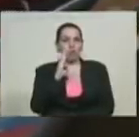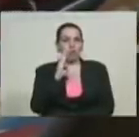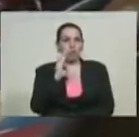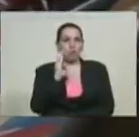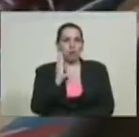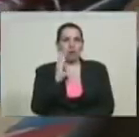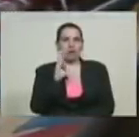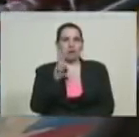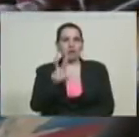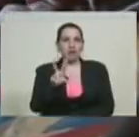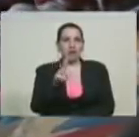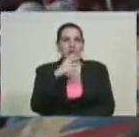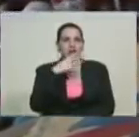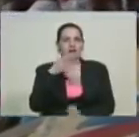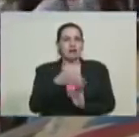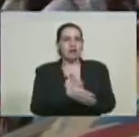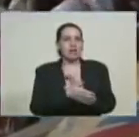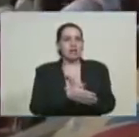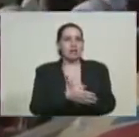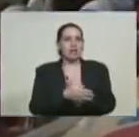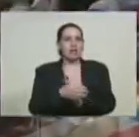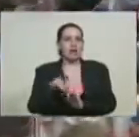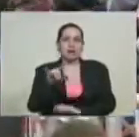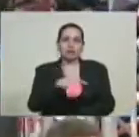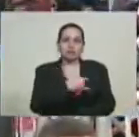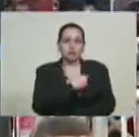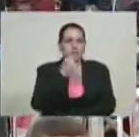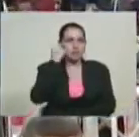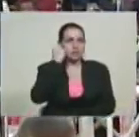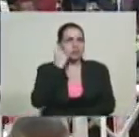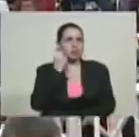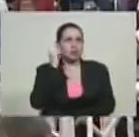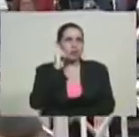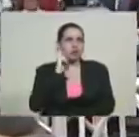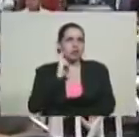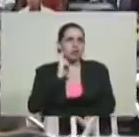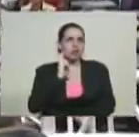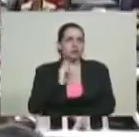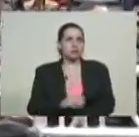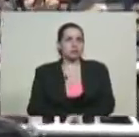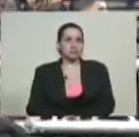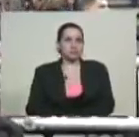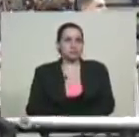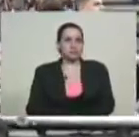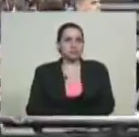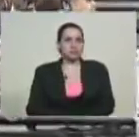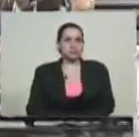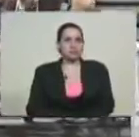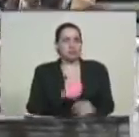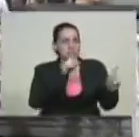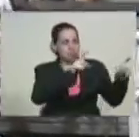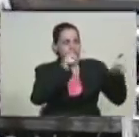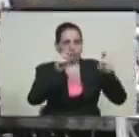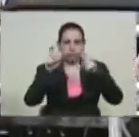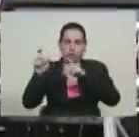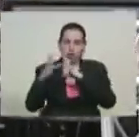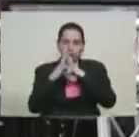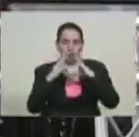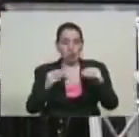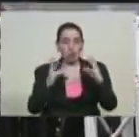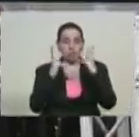micromisión Simón Rodríguez, que no forma nada más docentes, sino a todos,